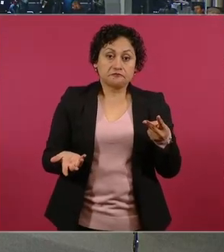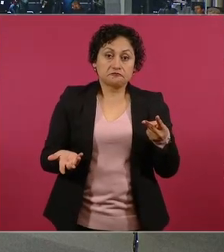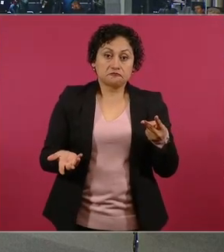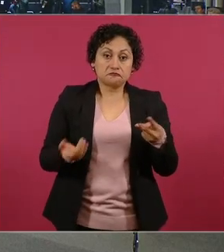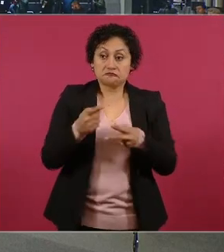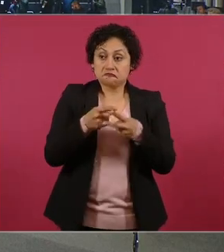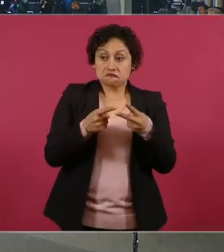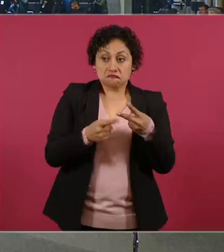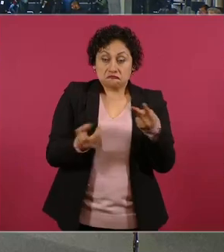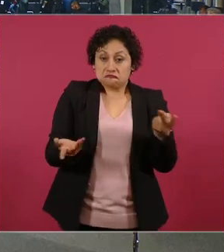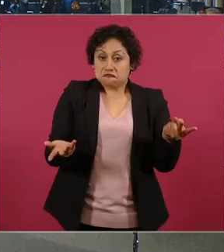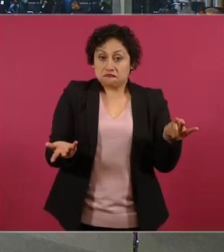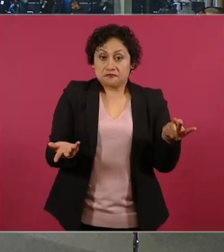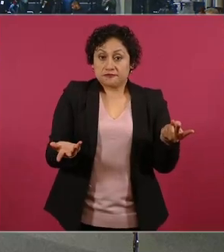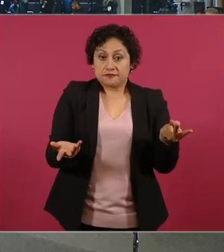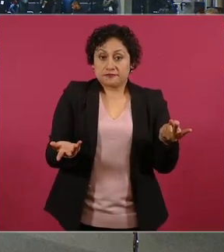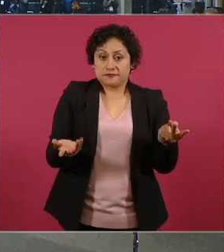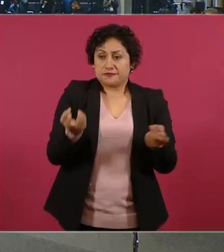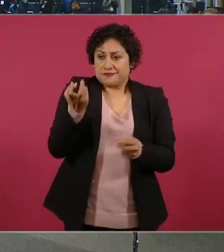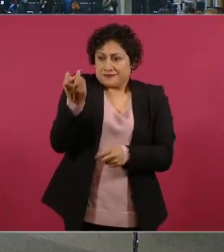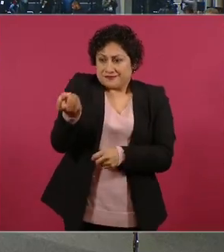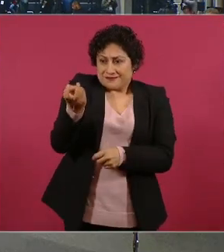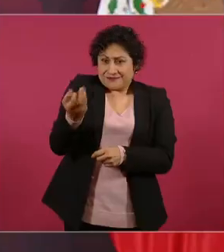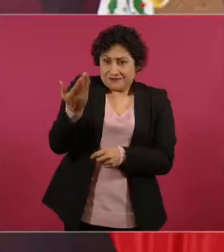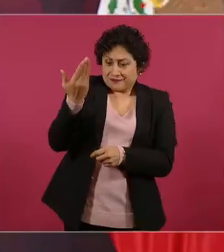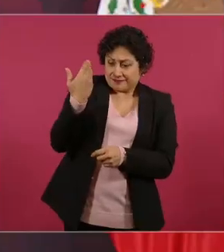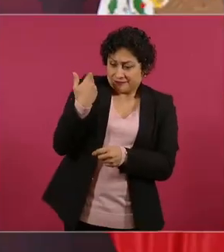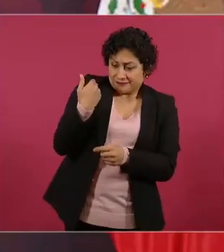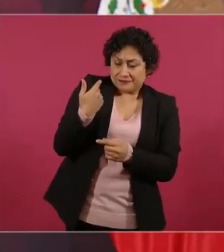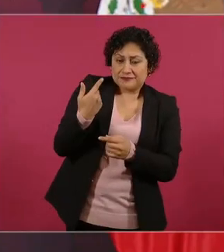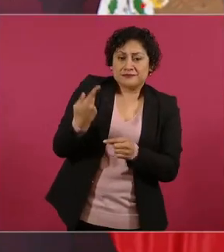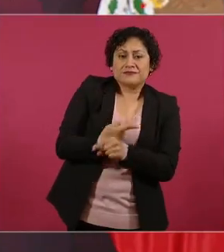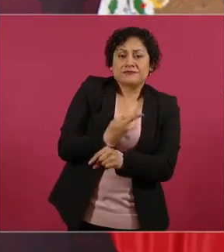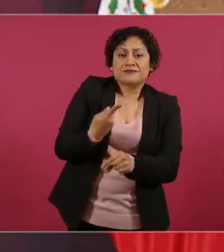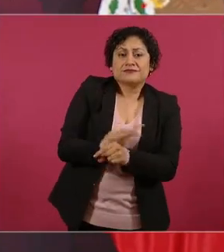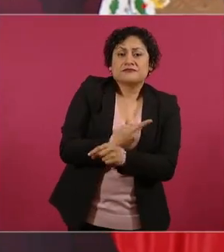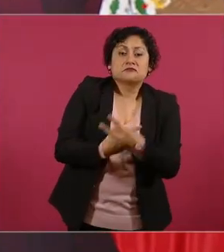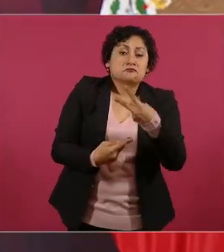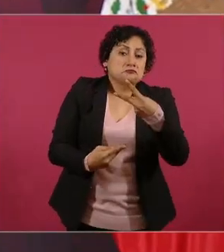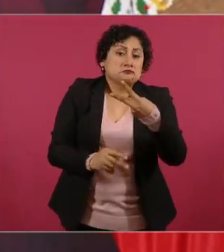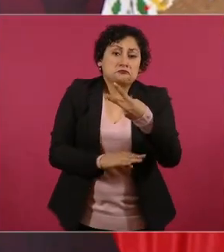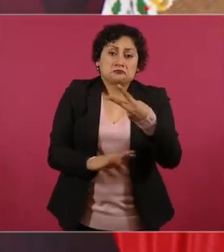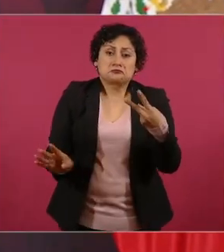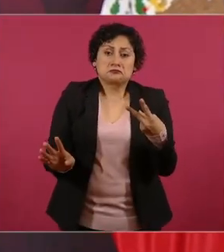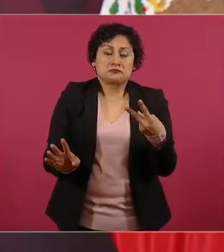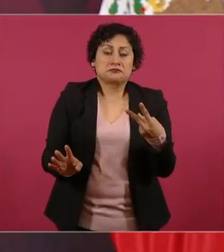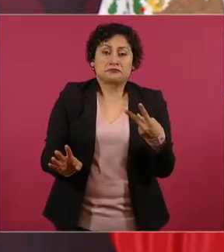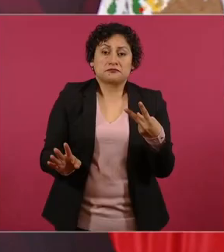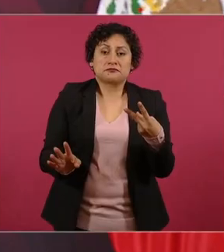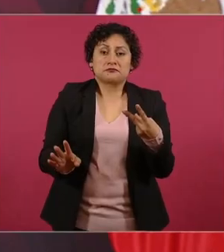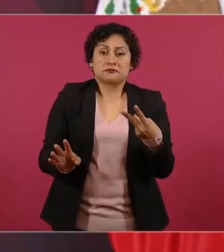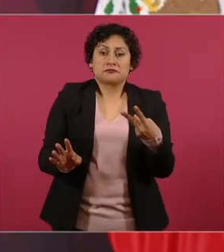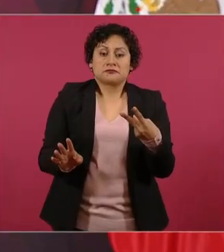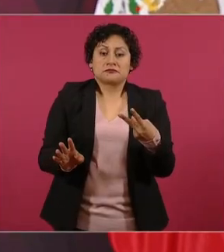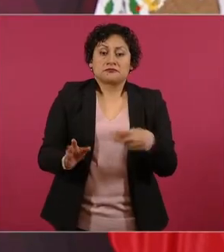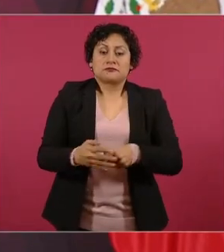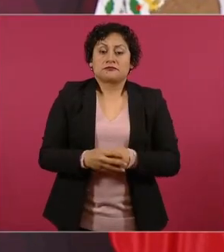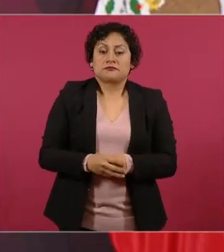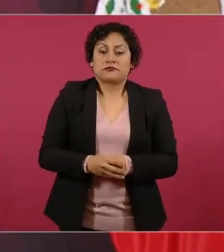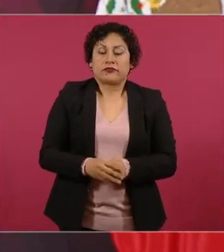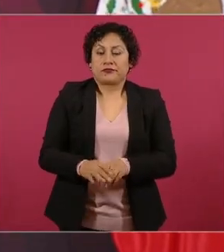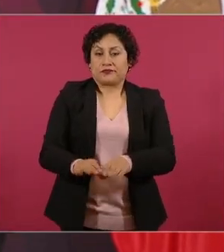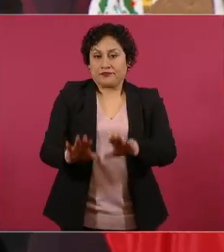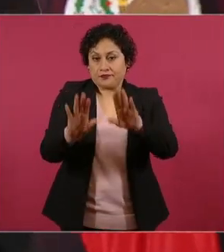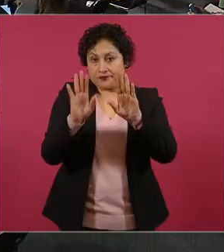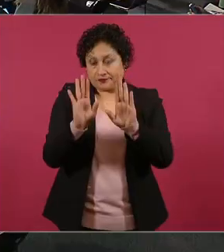Por eso, son esos casos, nada más. Hasta ahora, sí, sí. De todas